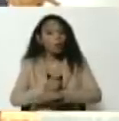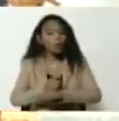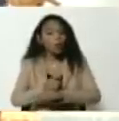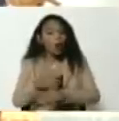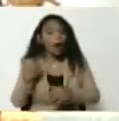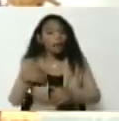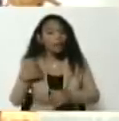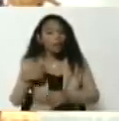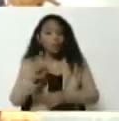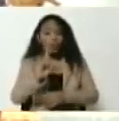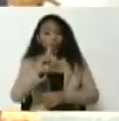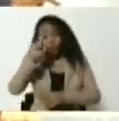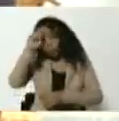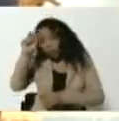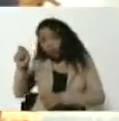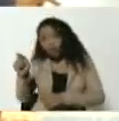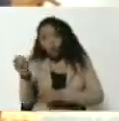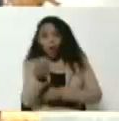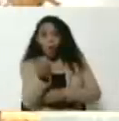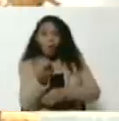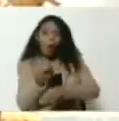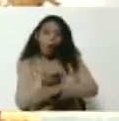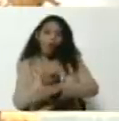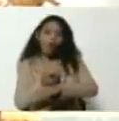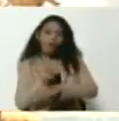no reconoce como gobierno de Venezuela.